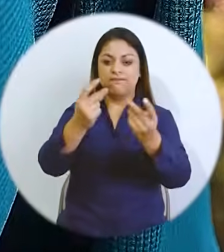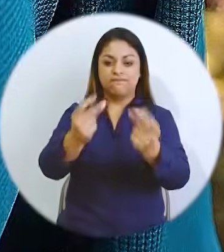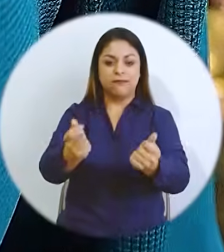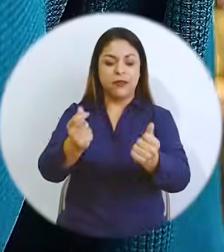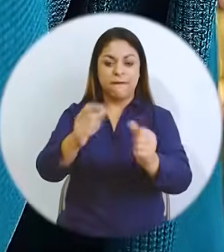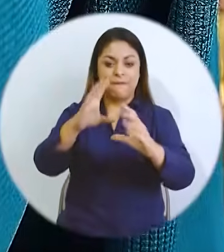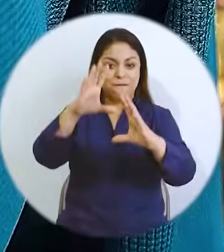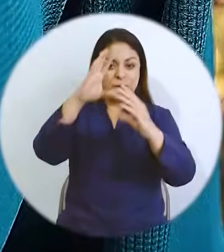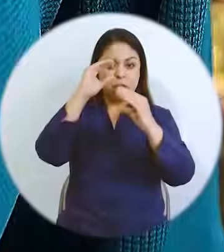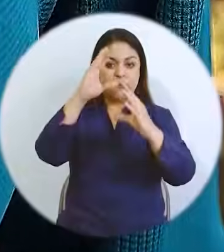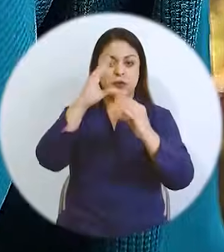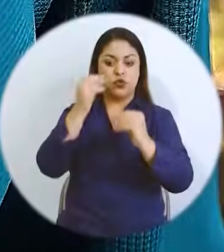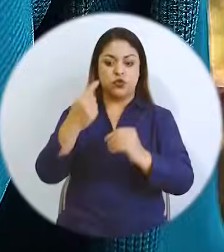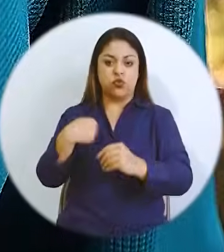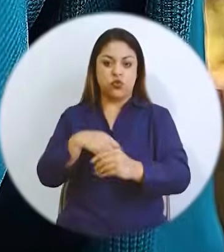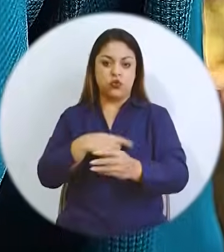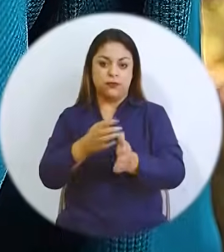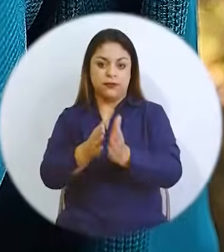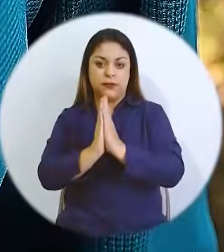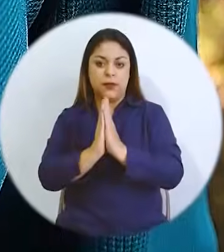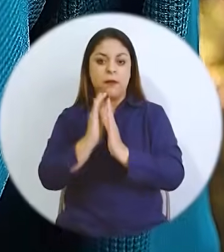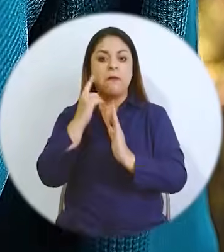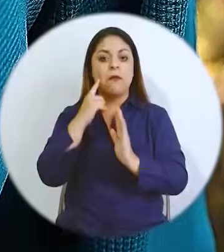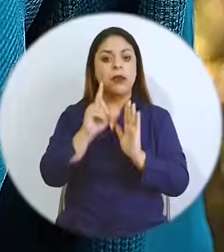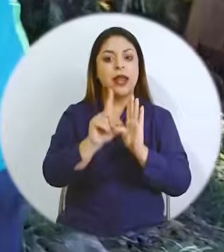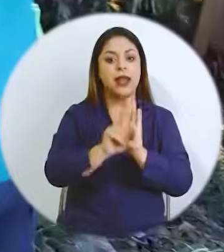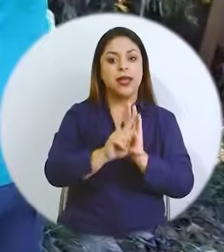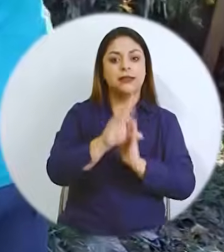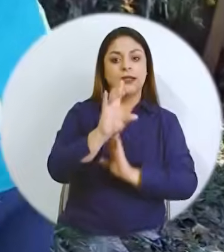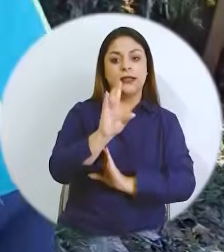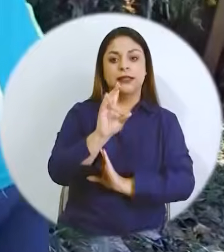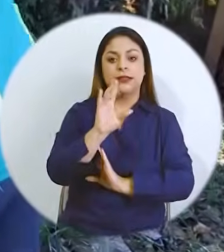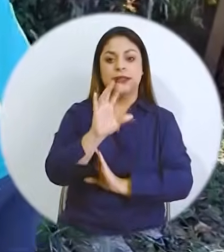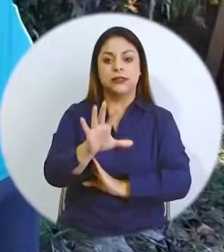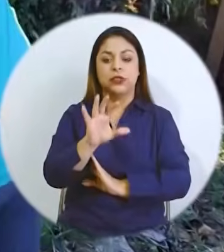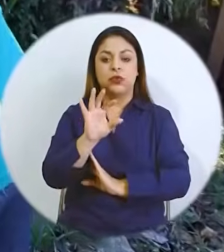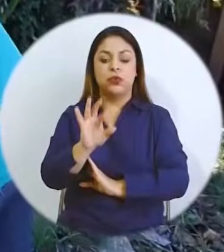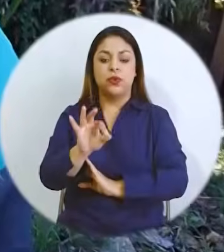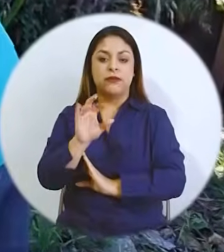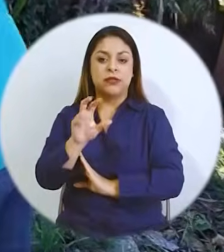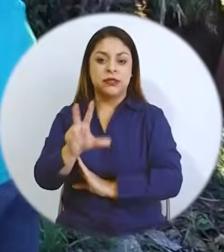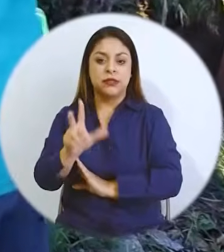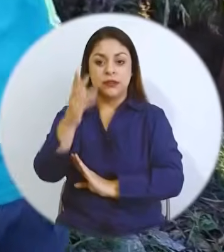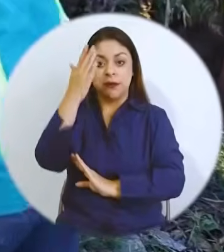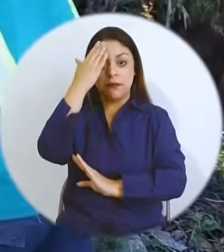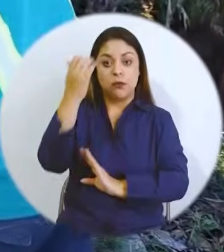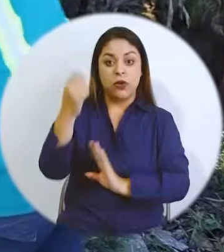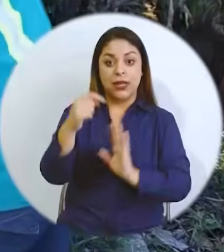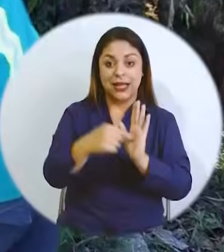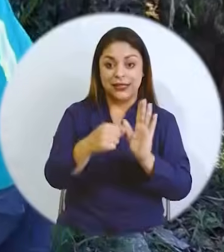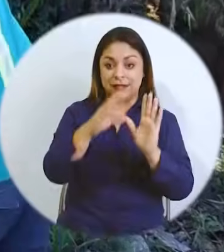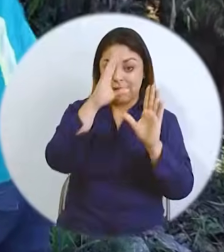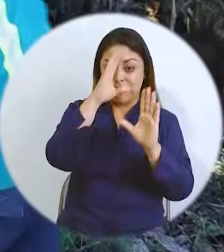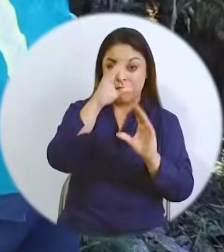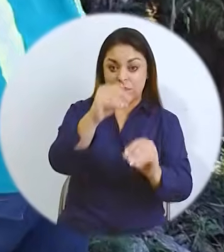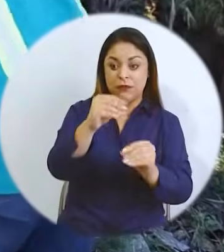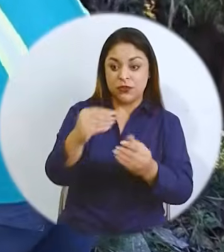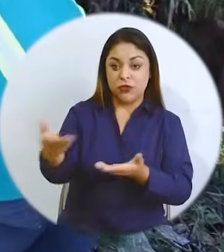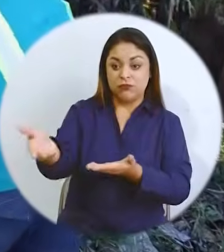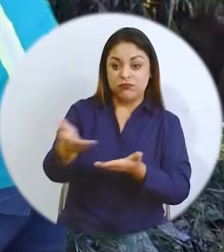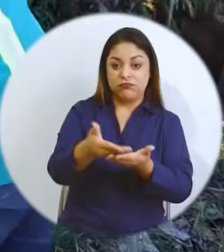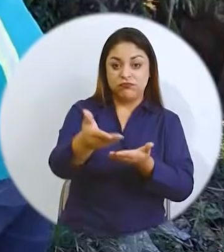solicita la institución, esto en el marco de la Ley 7593, ya que esa información que aportan